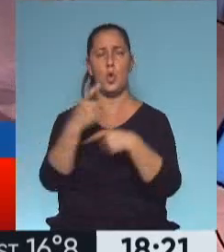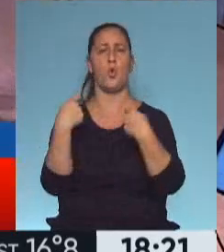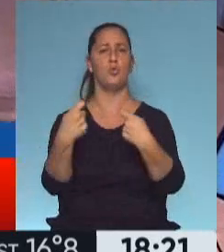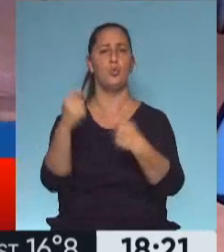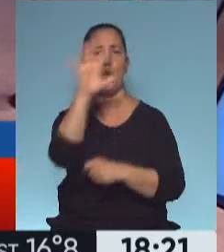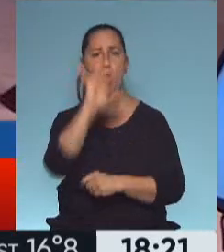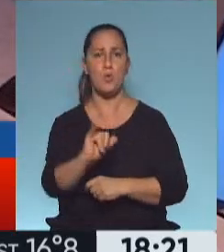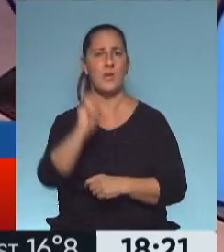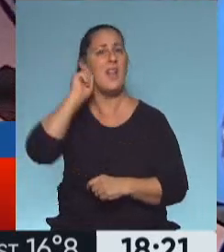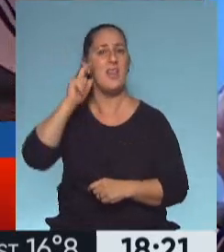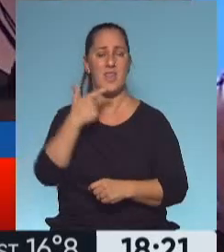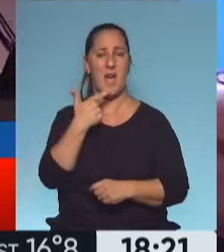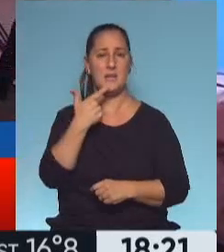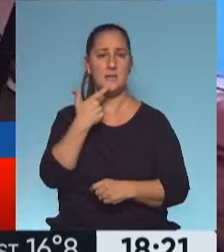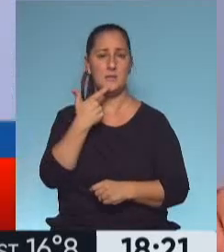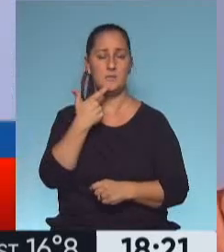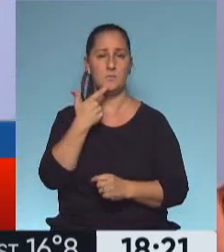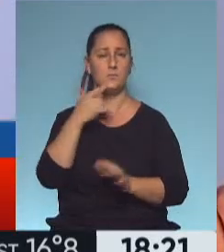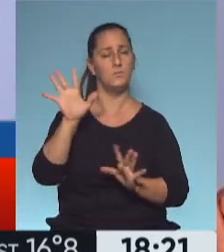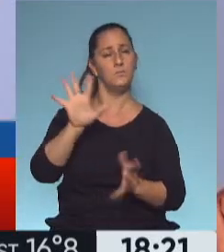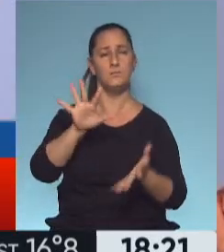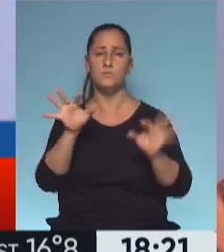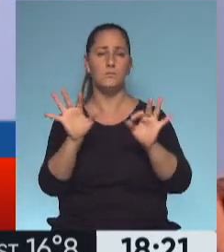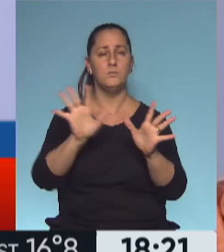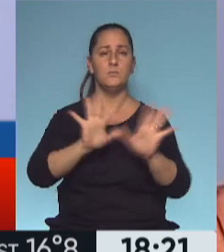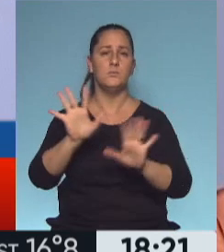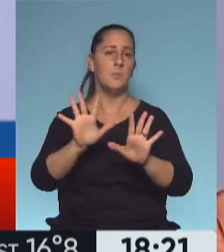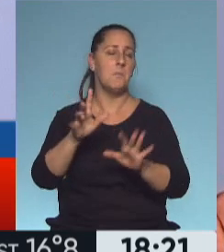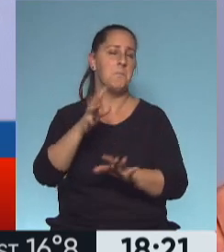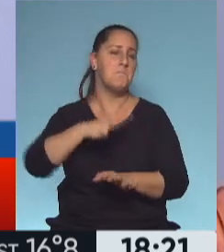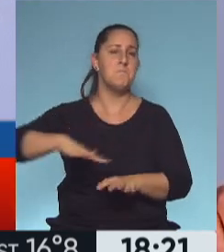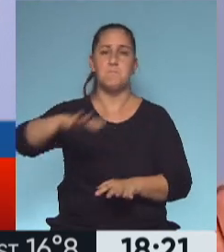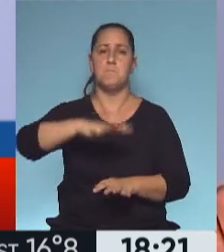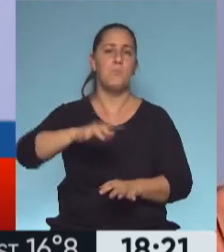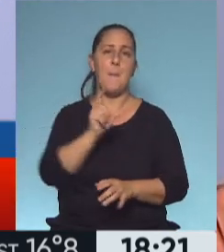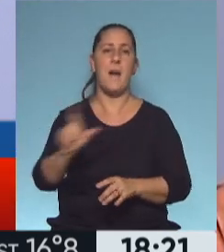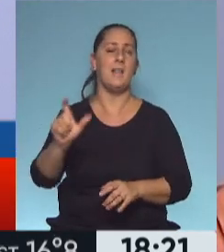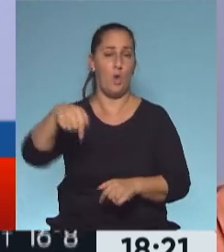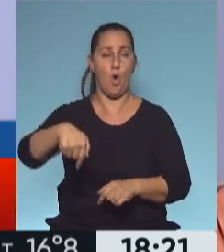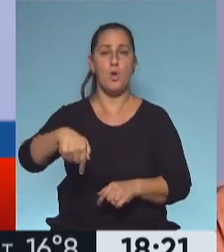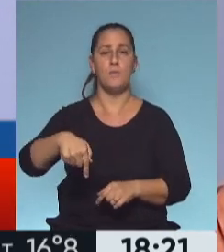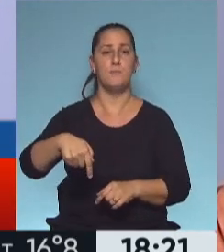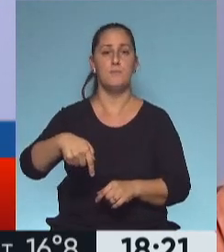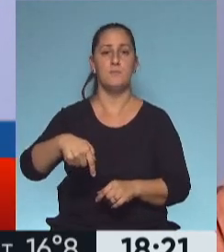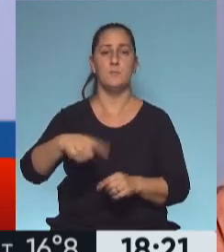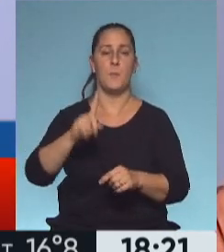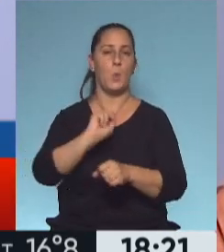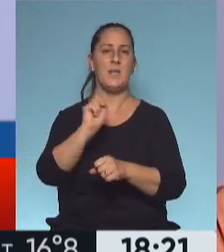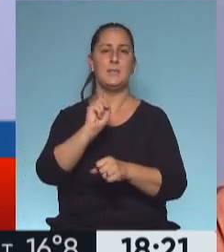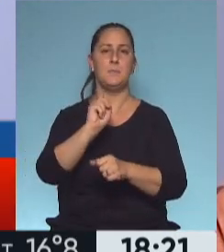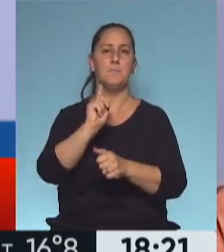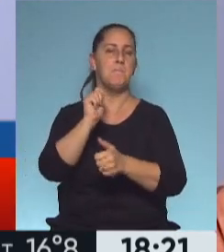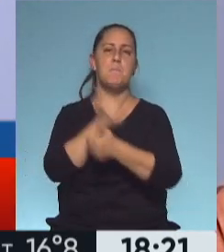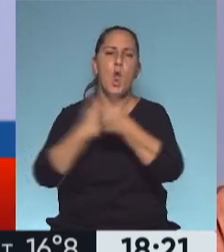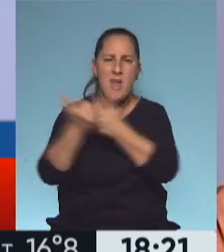luz y de gas en una parte de nuestra población que hoy no es prioritario que reciba